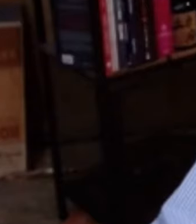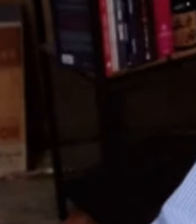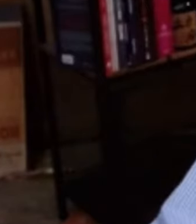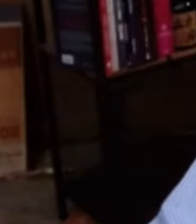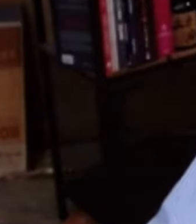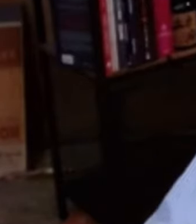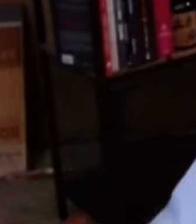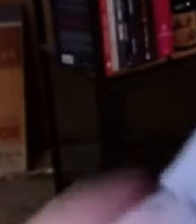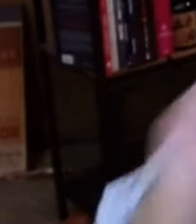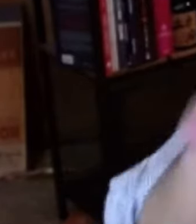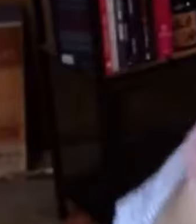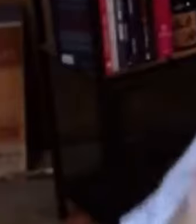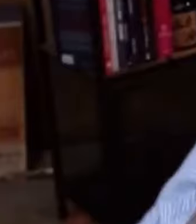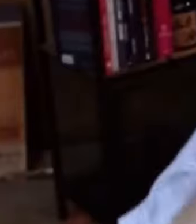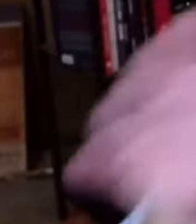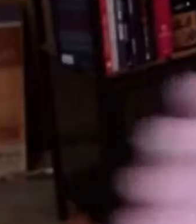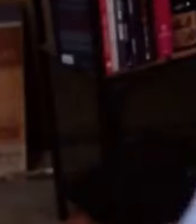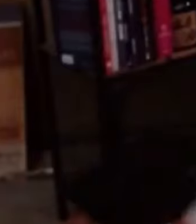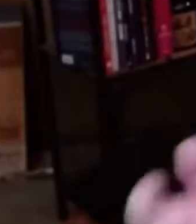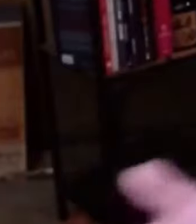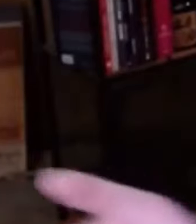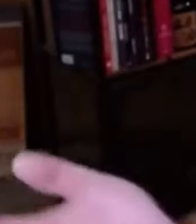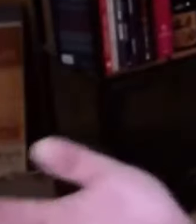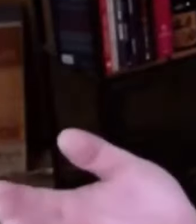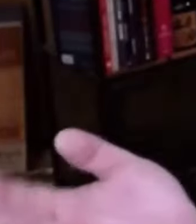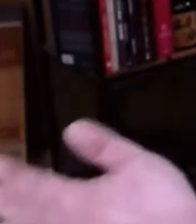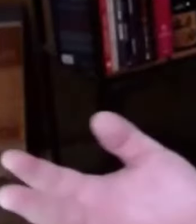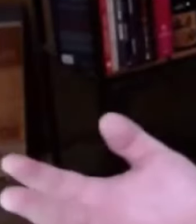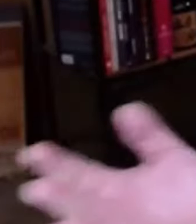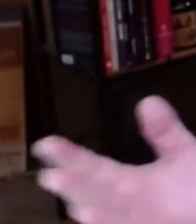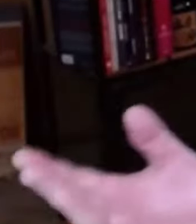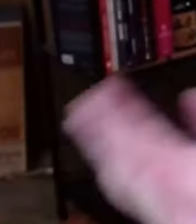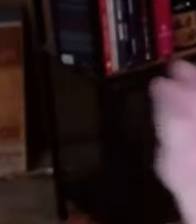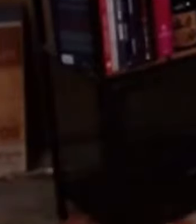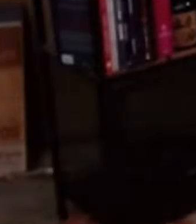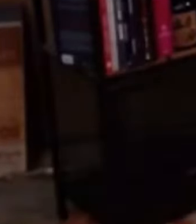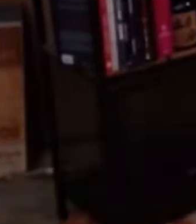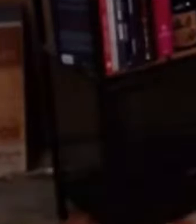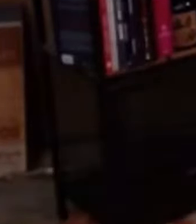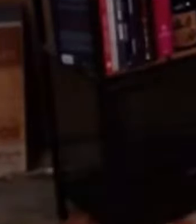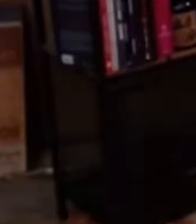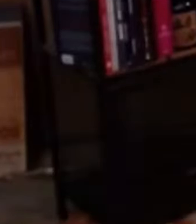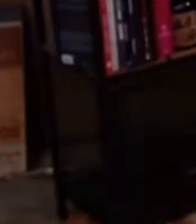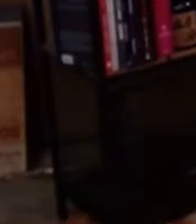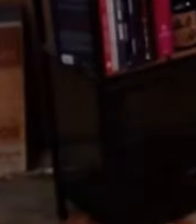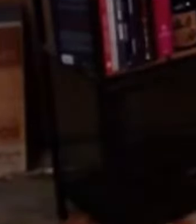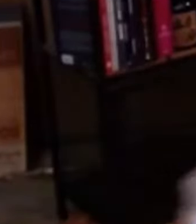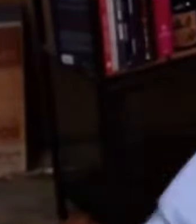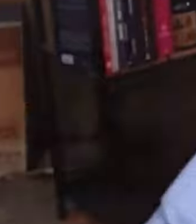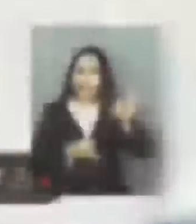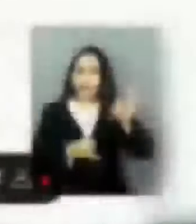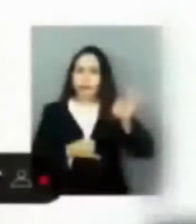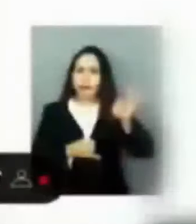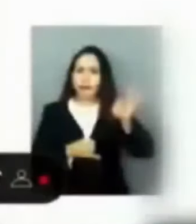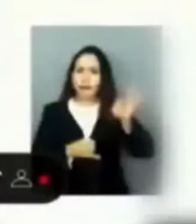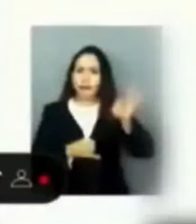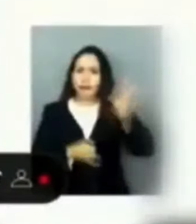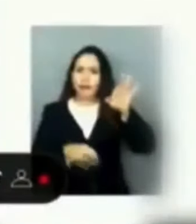le dijo a la ministra Piña ahí en este, en uno de estos foros, pues lo sentimos, pero la reforma va. Escuche usted.